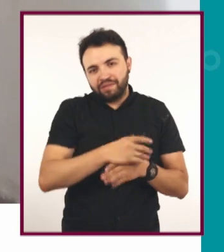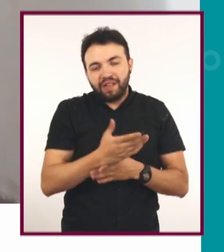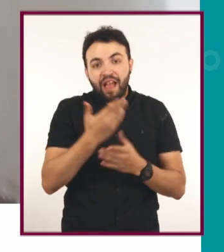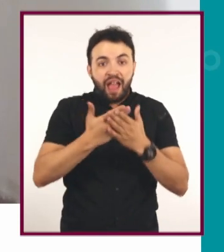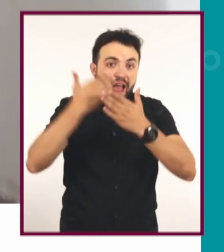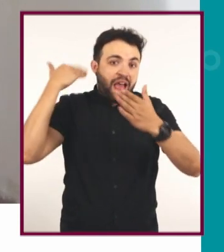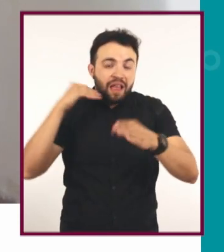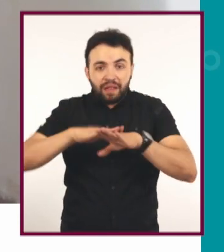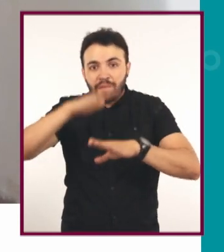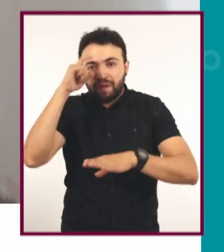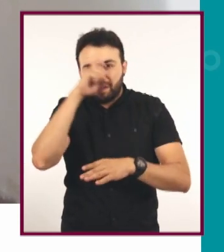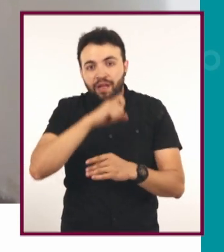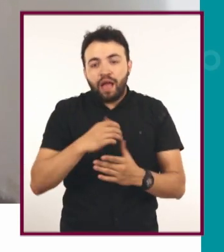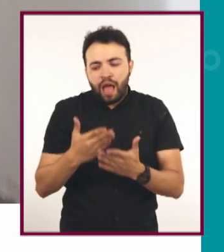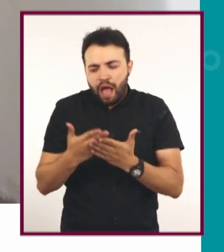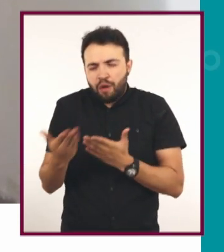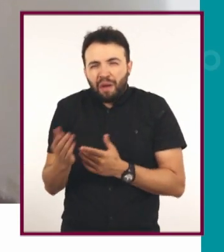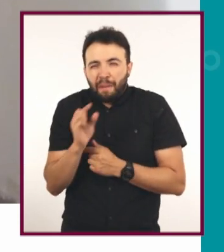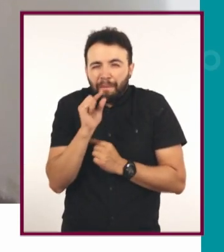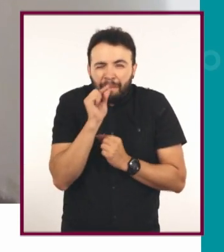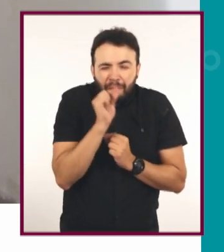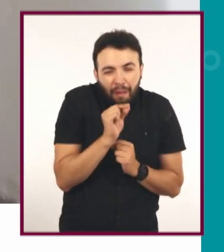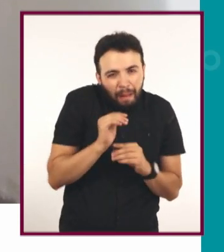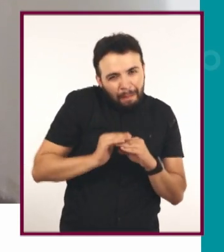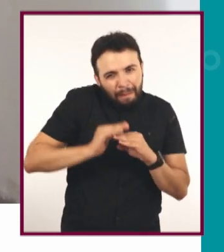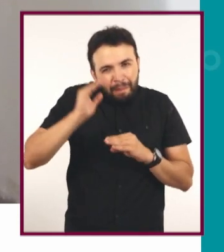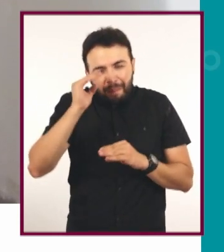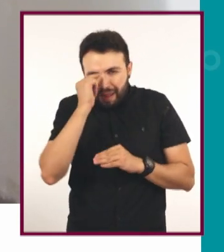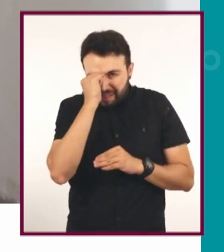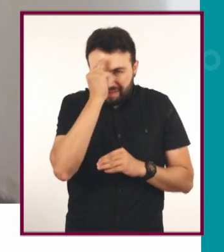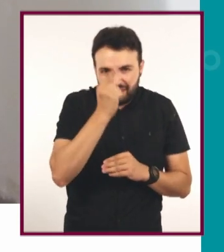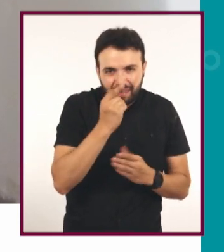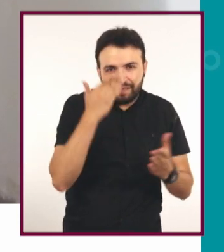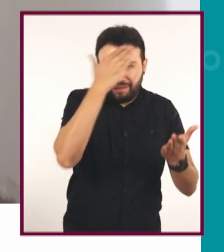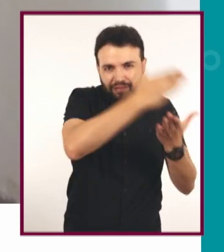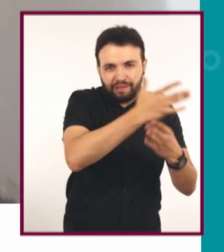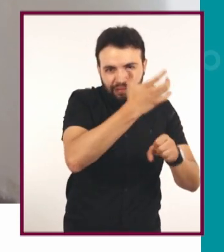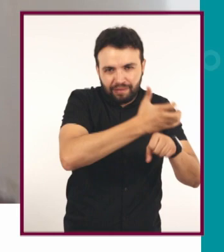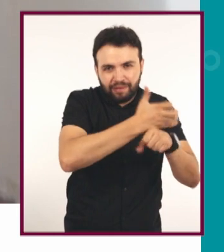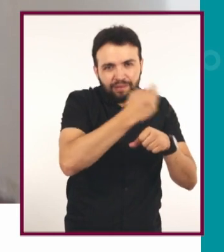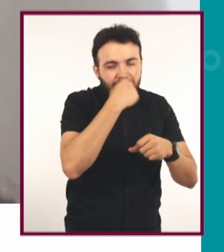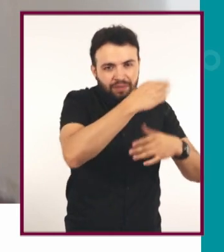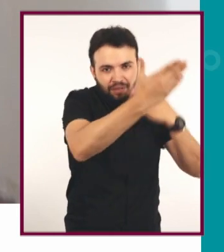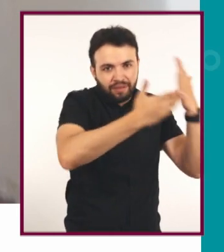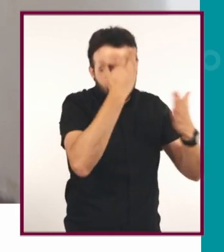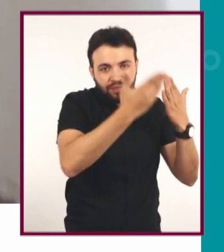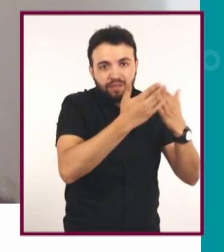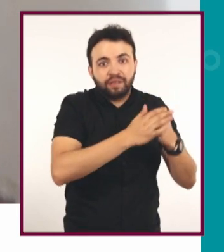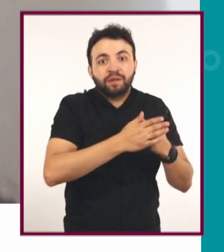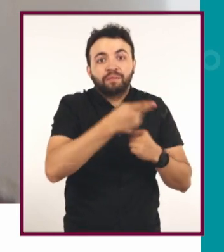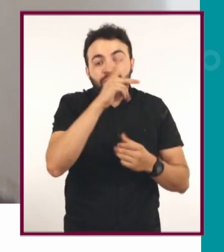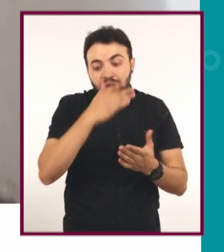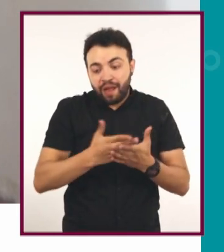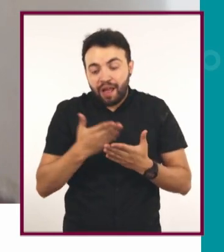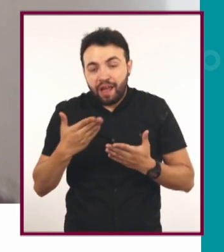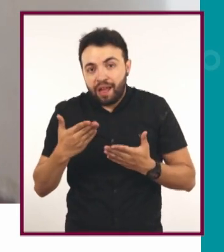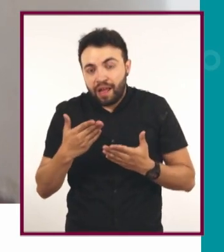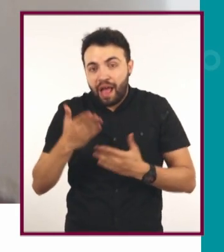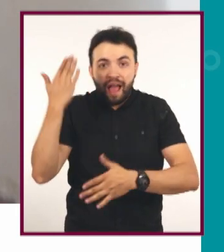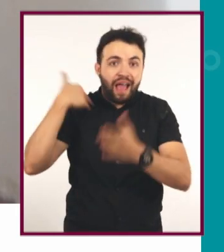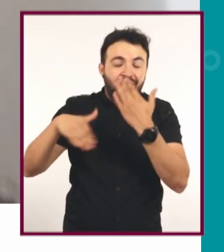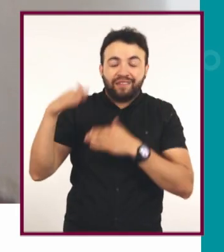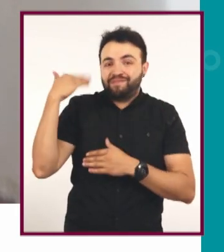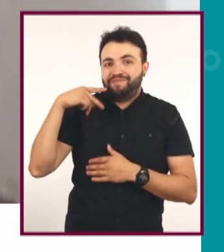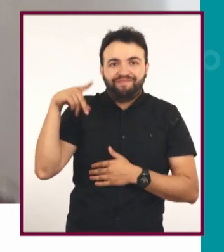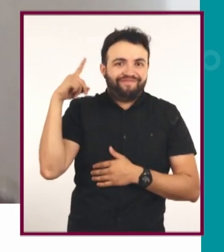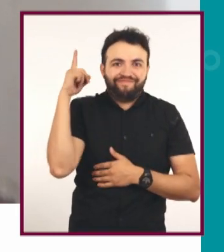estaba todavía más difícil, ¿no? Ahorita es un poquito más fácil, pero tampoco tanto, de congeniar una carrera científica